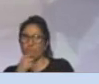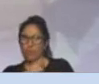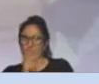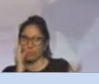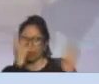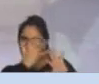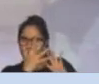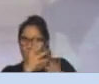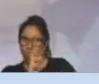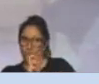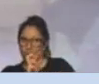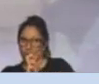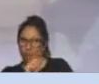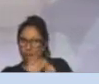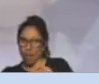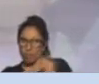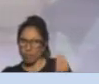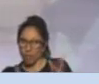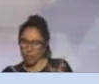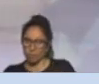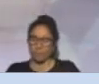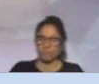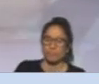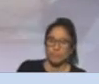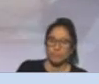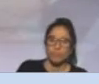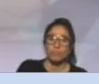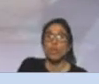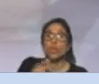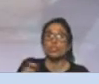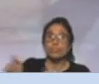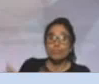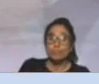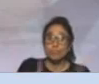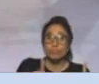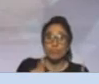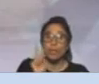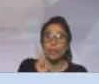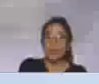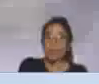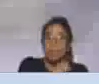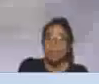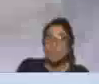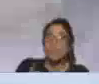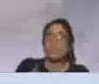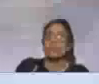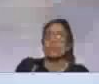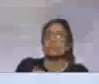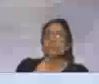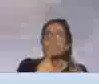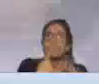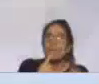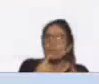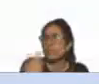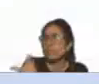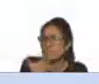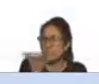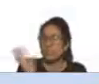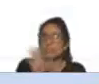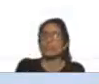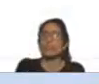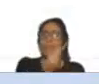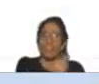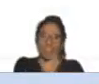También sería interesante. En este sitio se puede ver entonces toda la información y lo que preguntamos de los candidatos y podemos